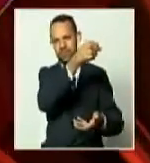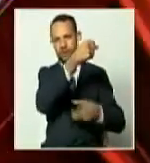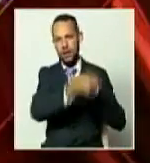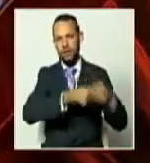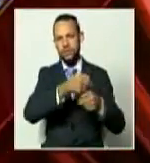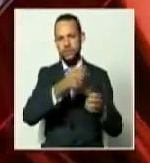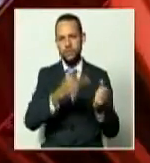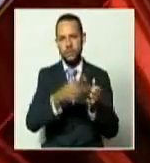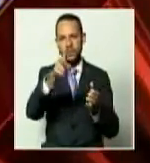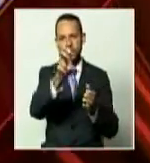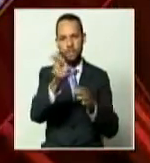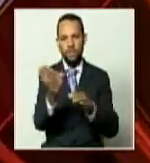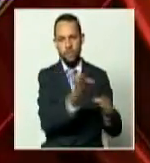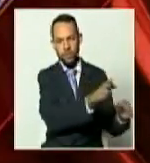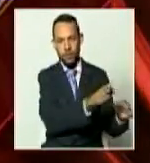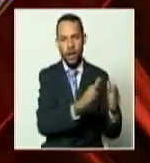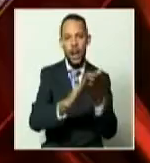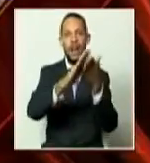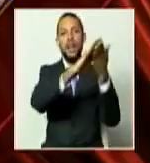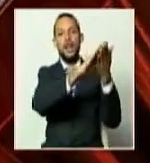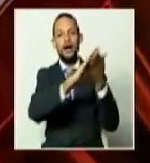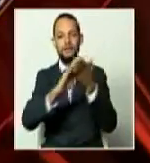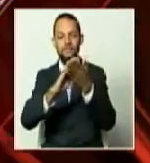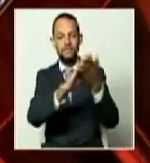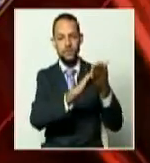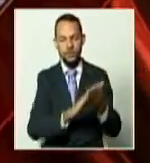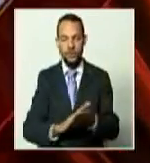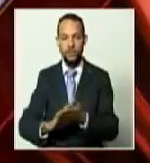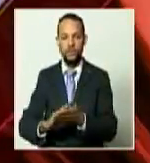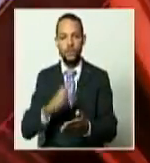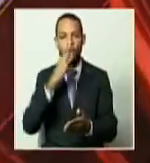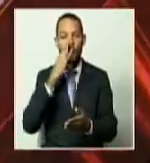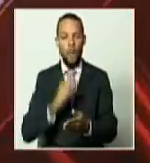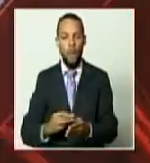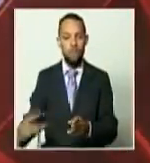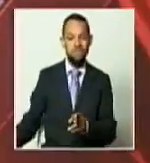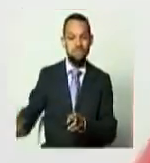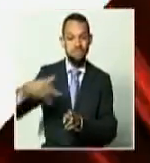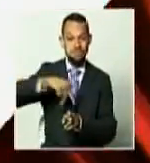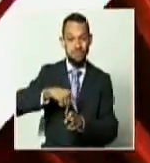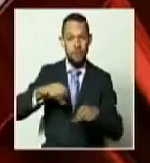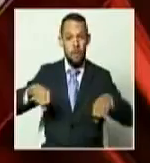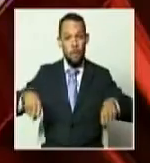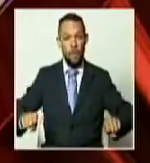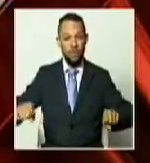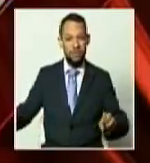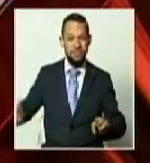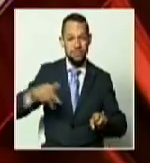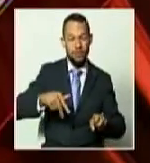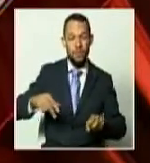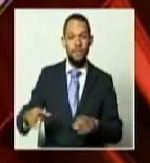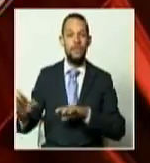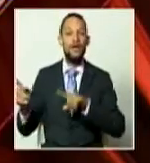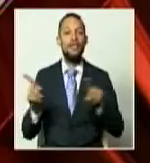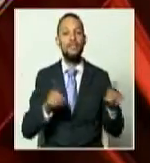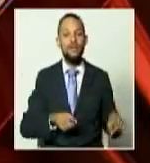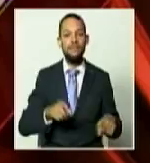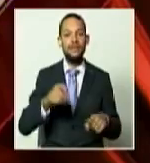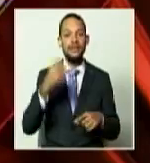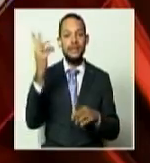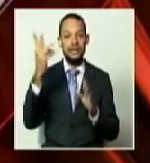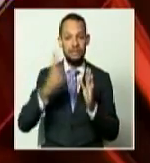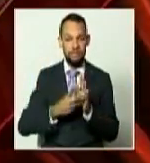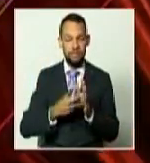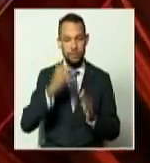2017. Alcalde Pereira anunció hoy el restablecimiento de la restricción del parrillero hombre en Pereira. Más de 3.000 docentes en el departamento